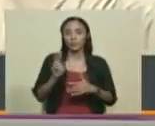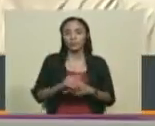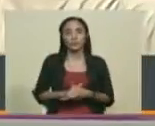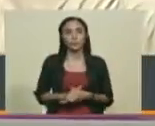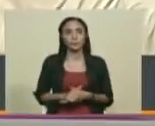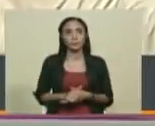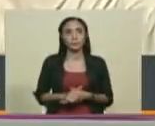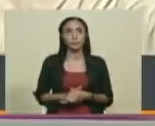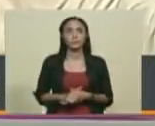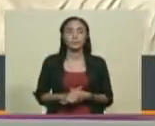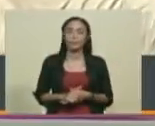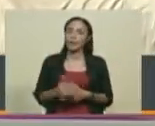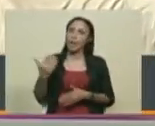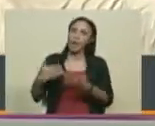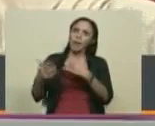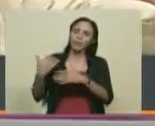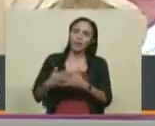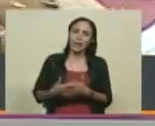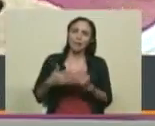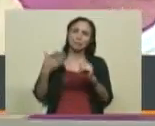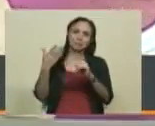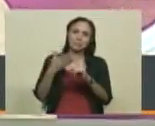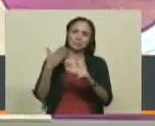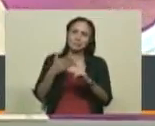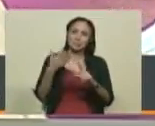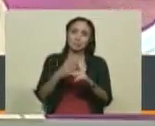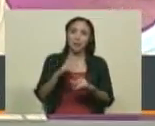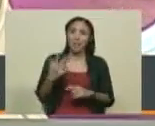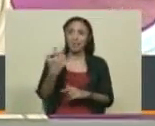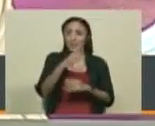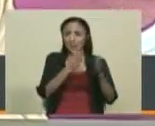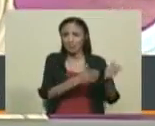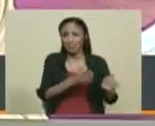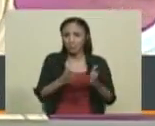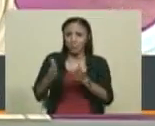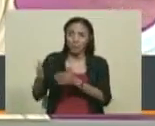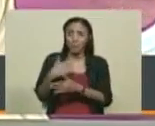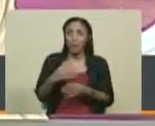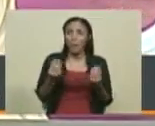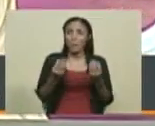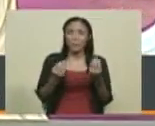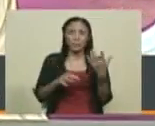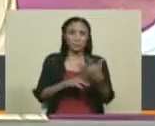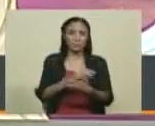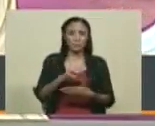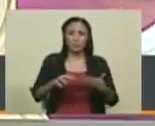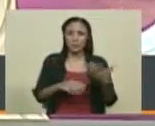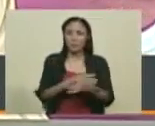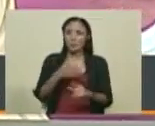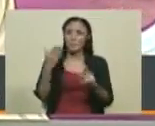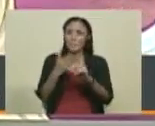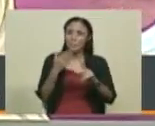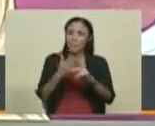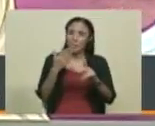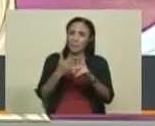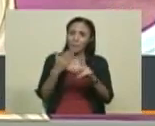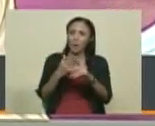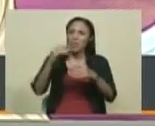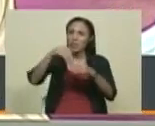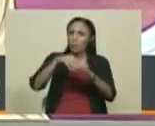y ha sido sometida en esta tercera etapa que yo les decía a un proceso de apuñalamiento